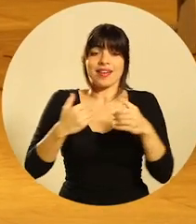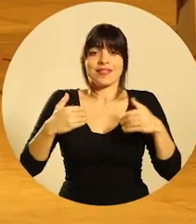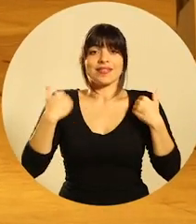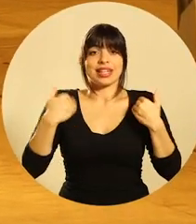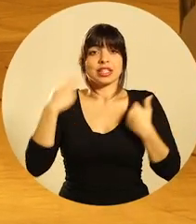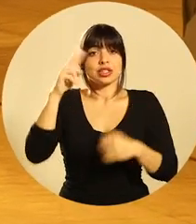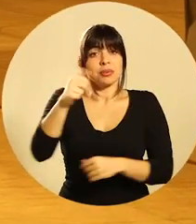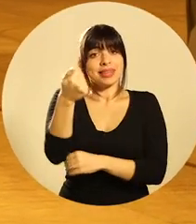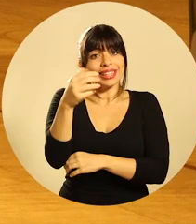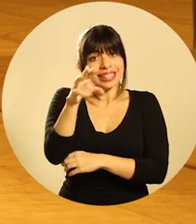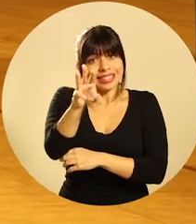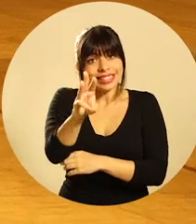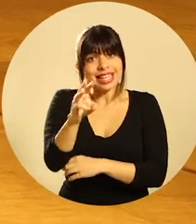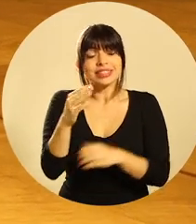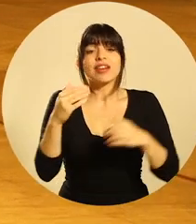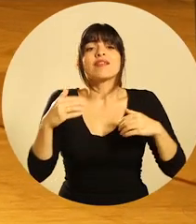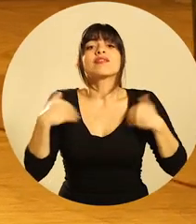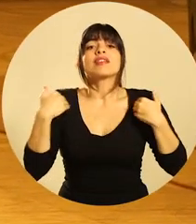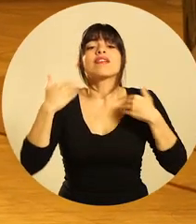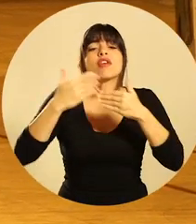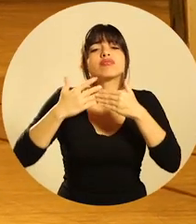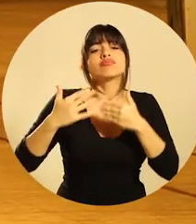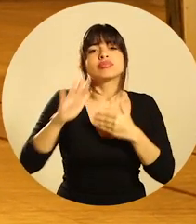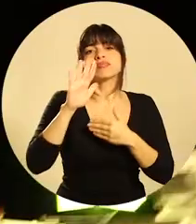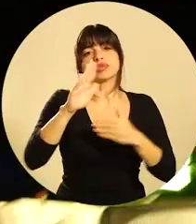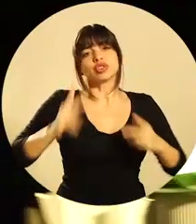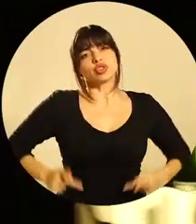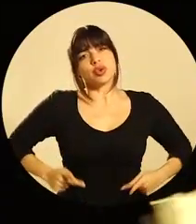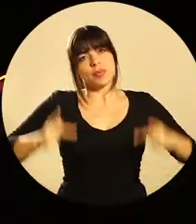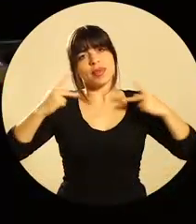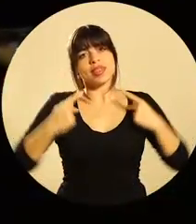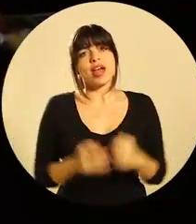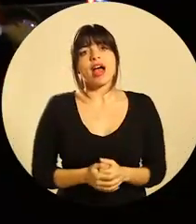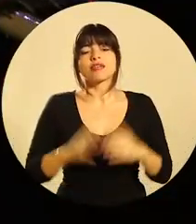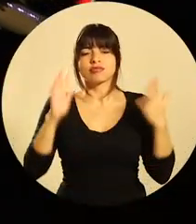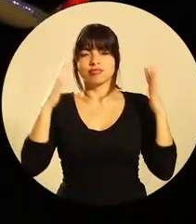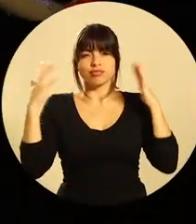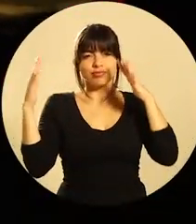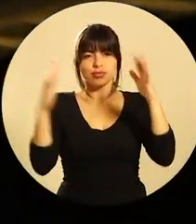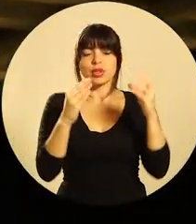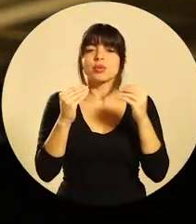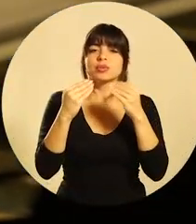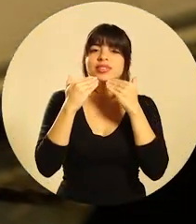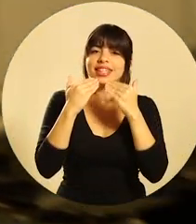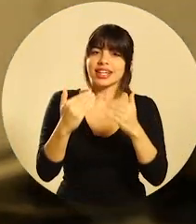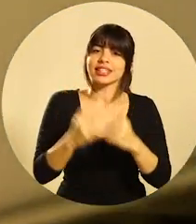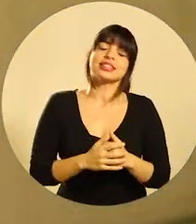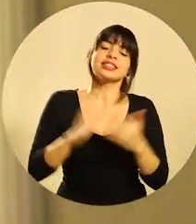muy feliz 2016 y muy feliz por el resto de sus días. Muchas gracias.